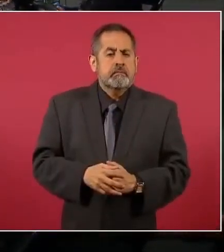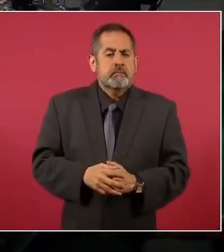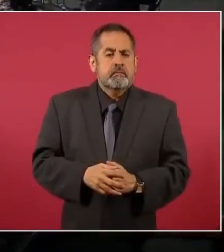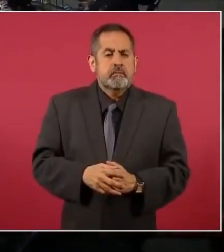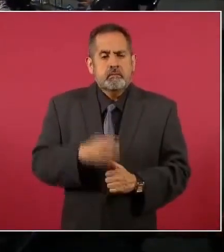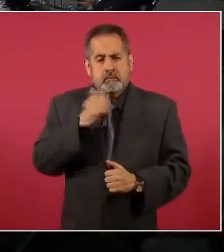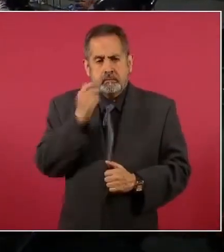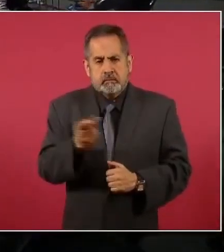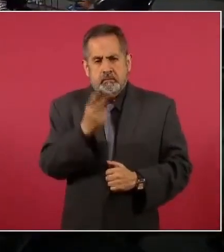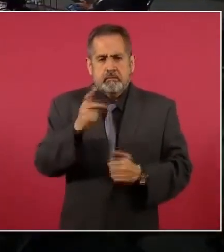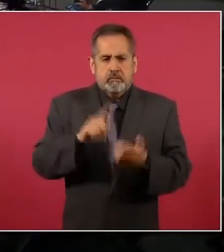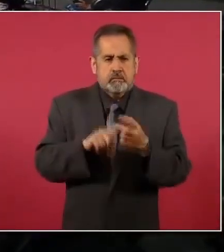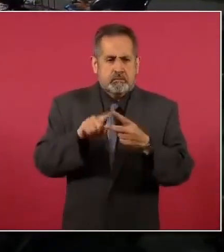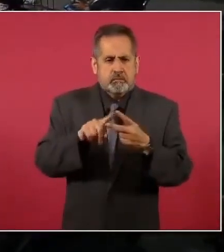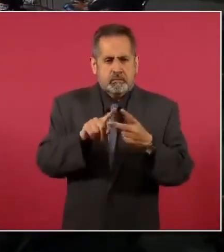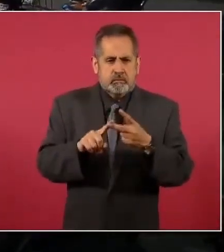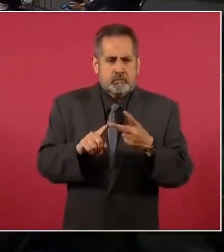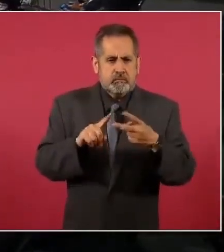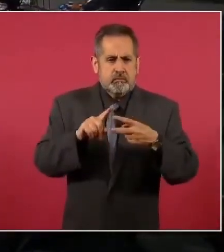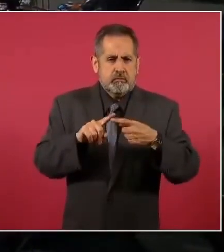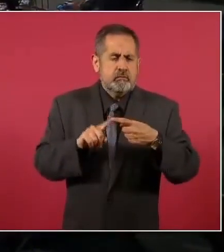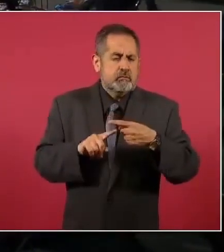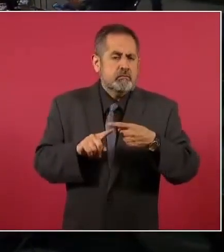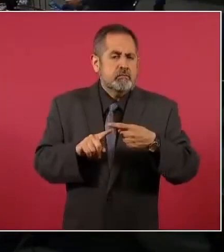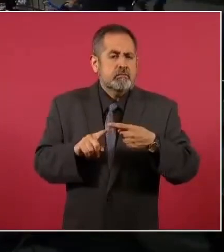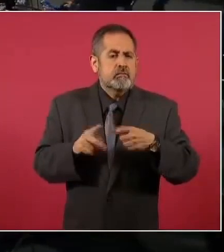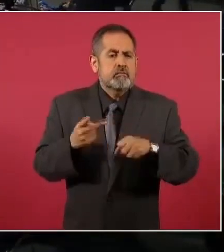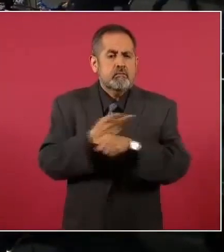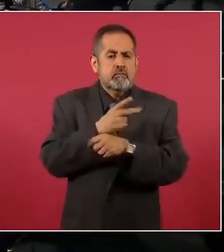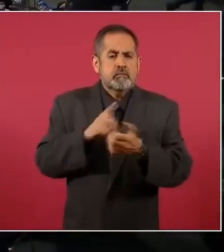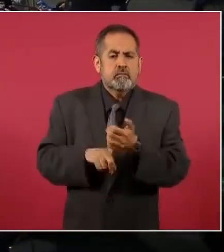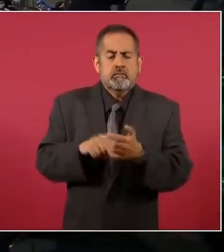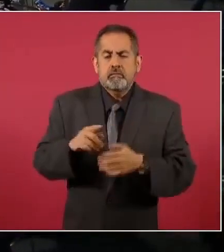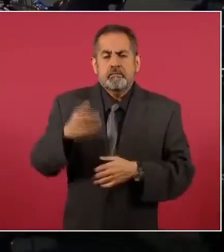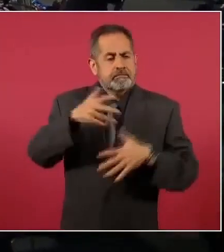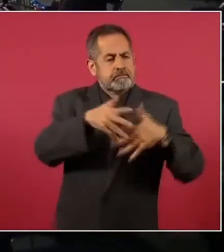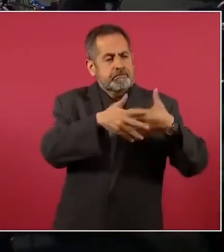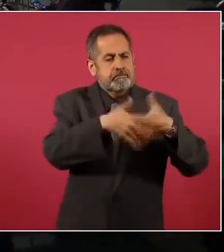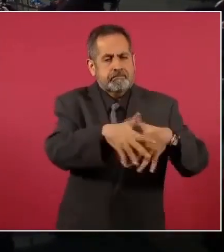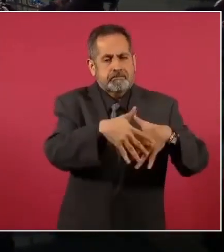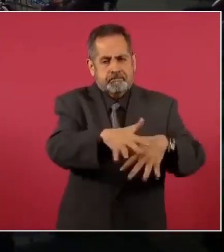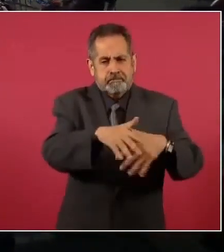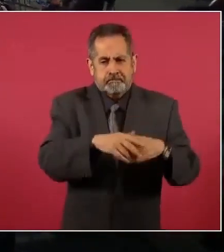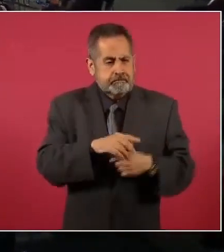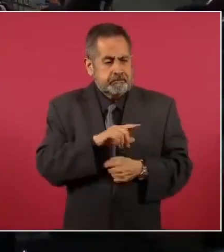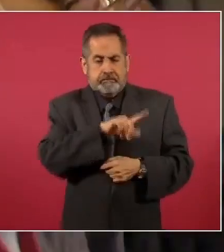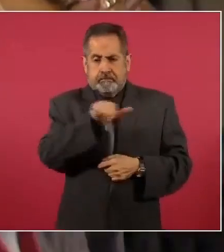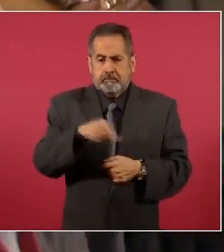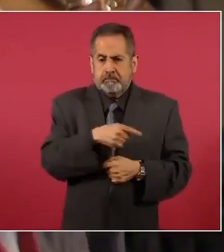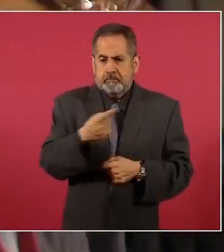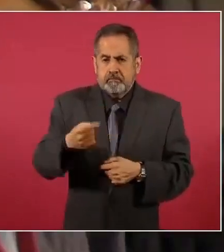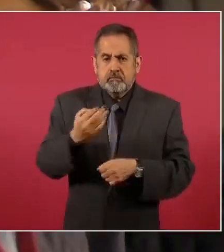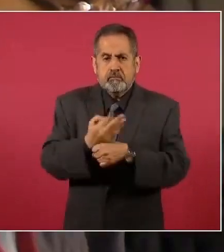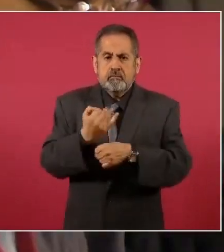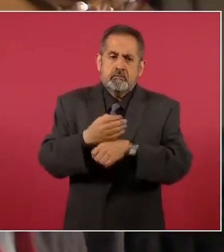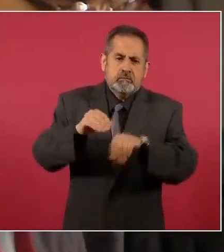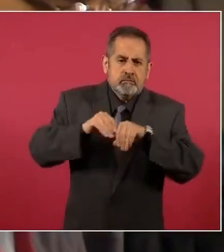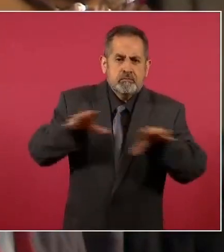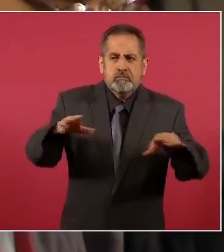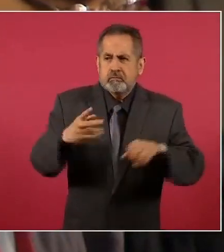Quería consultarle dos temas. De inicio, pues los resabios de lo que dejó la marcha. En esos días se va a anunciar ya lo